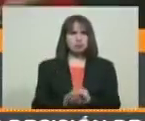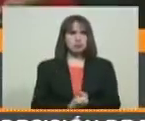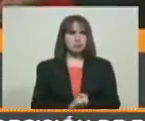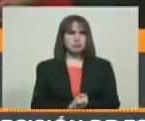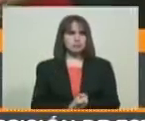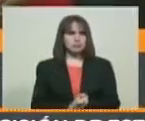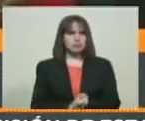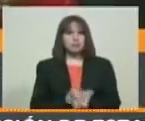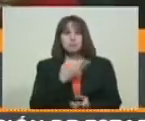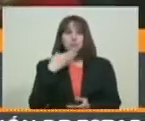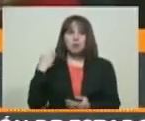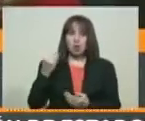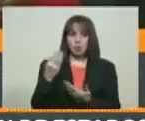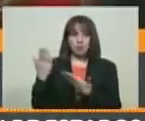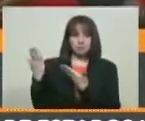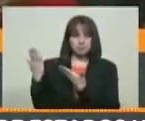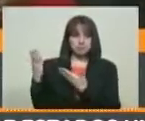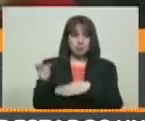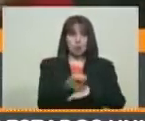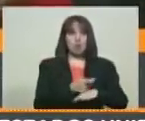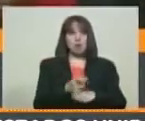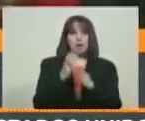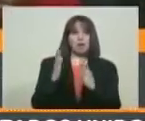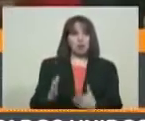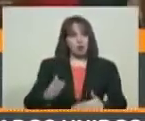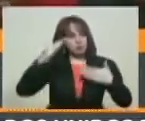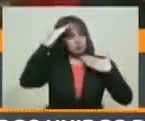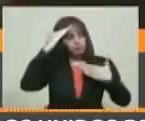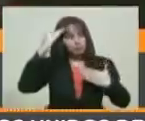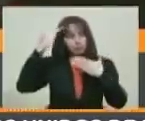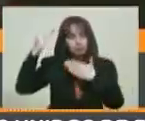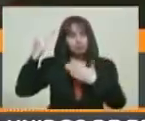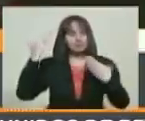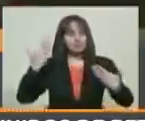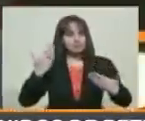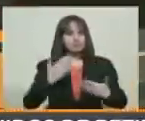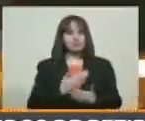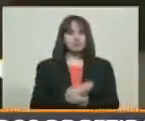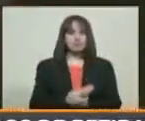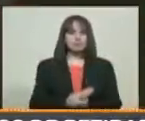a este joven gobernador Edwin Rojas.